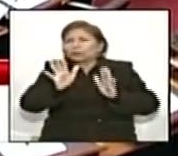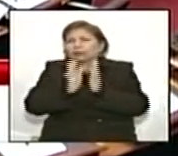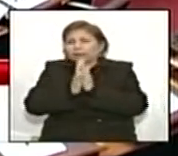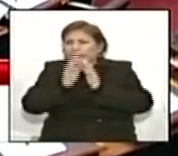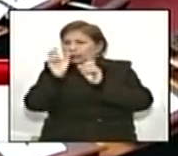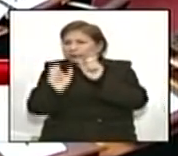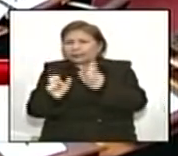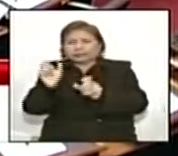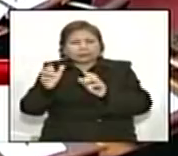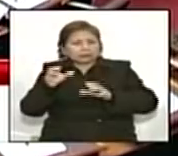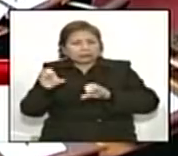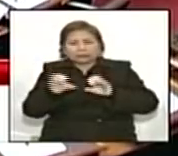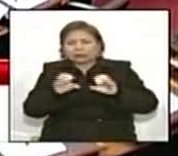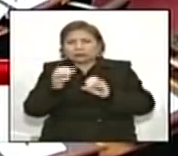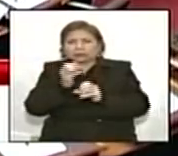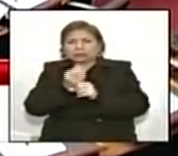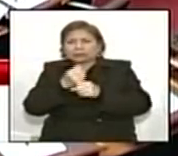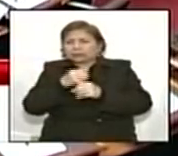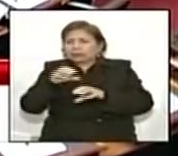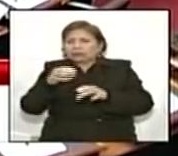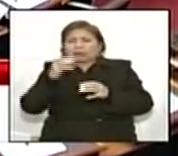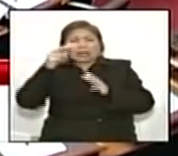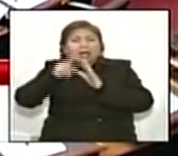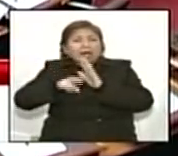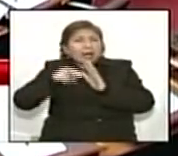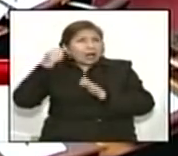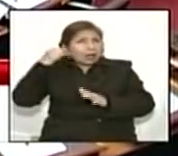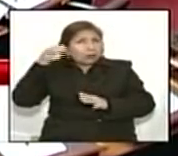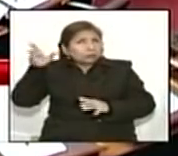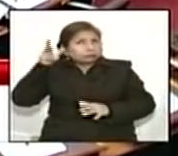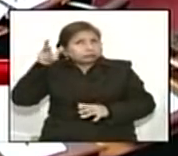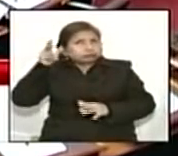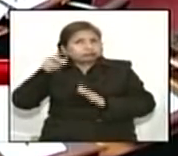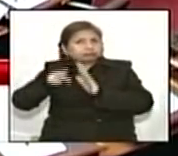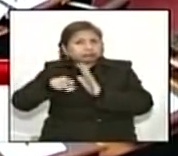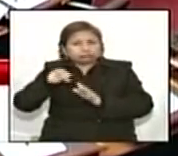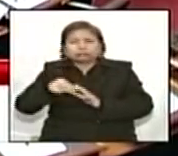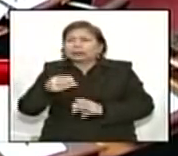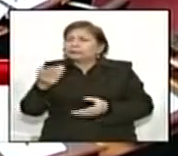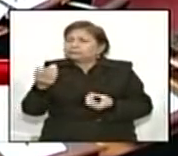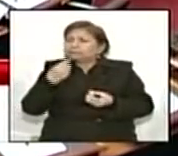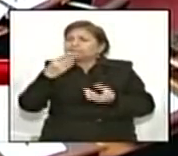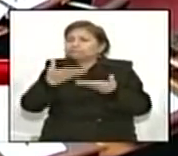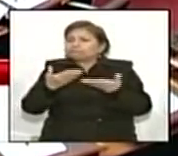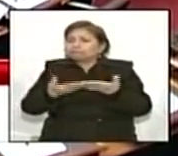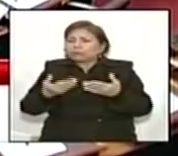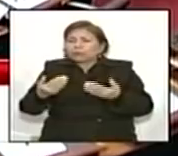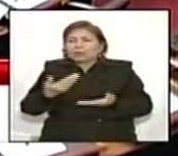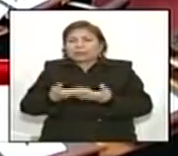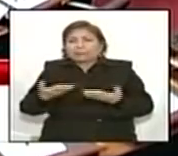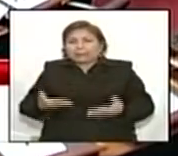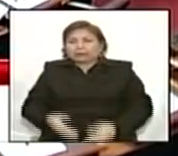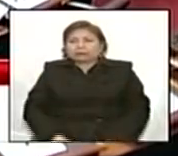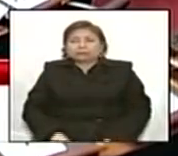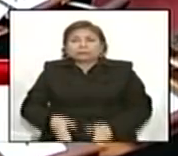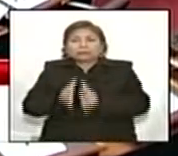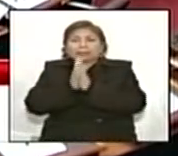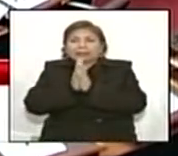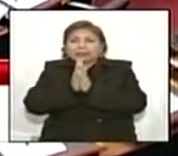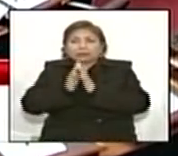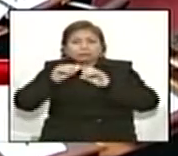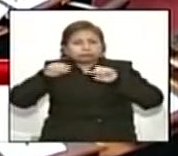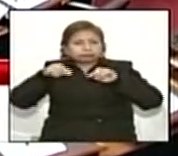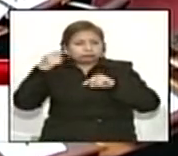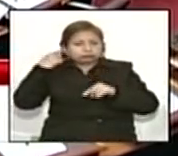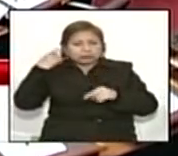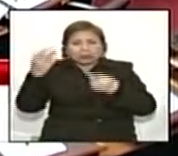algo. Bueno, la verdad, pues, José Carlos, el valor de la verdad algún día lo entenderán nuestros políticos. Muchísimas gracias, José Carlos Requena, analista político,